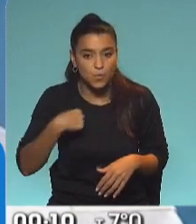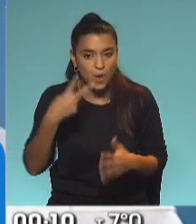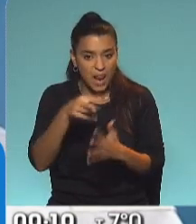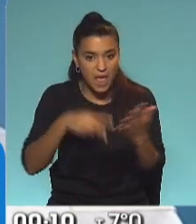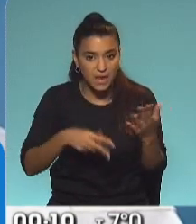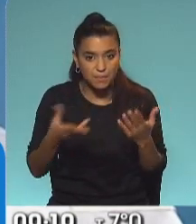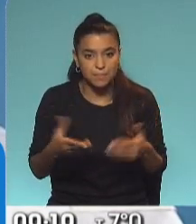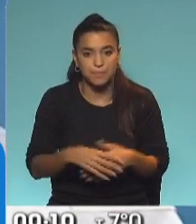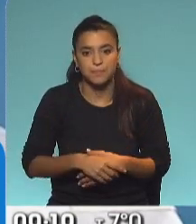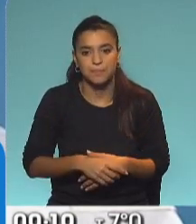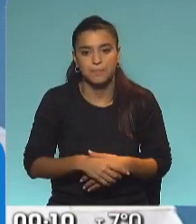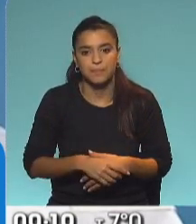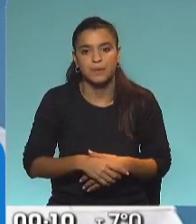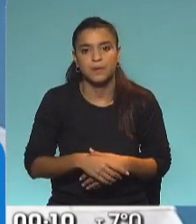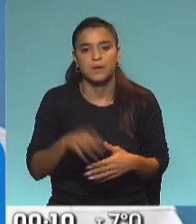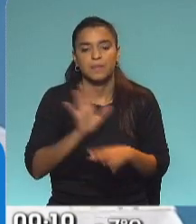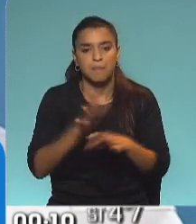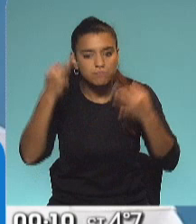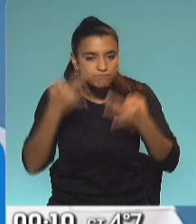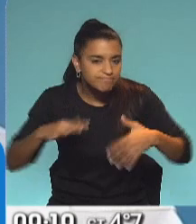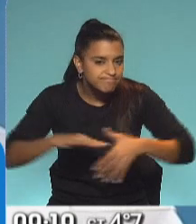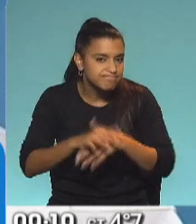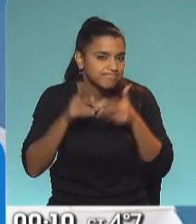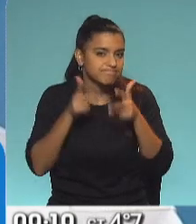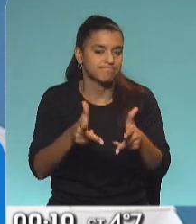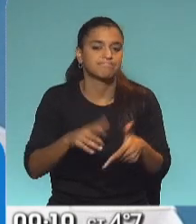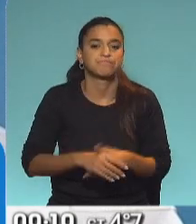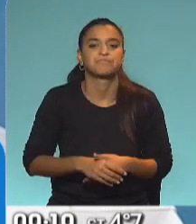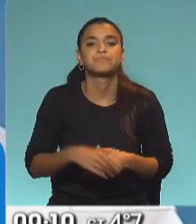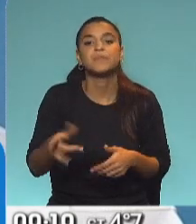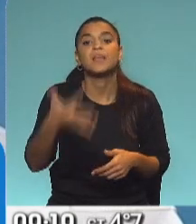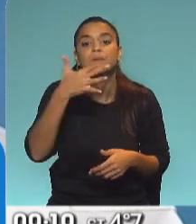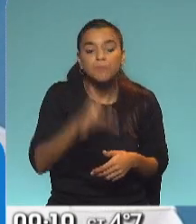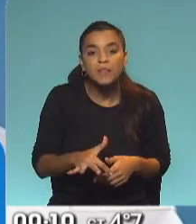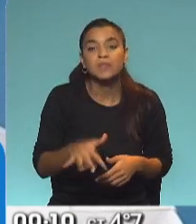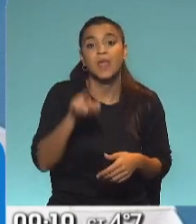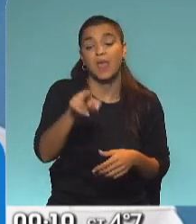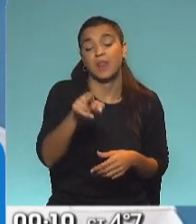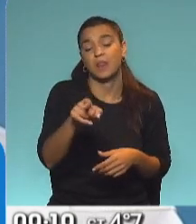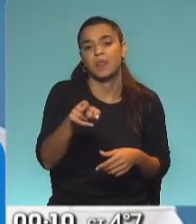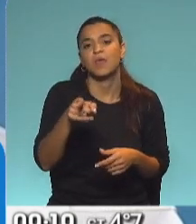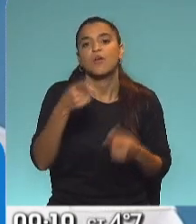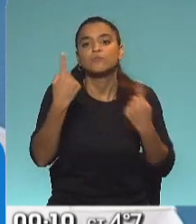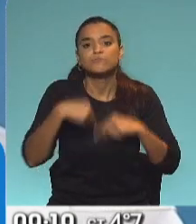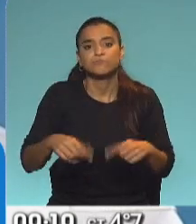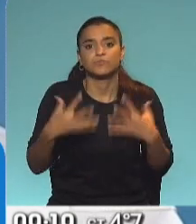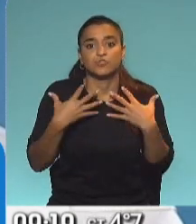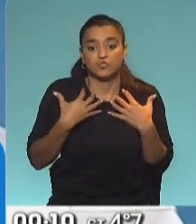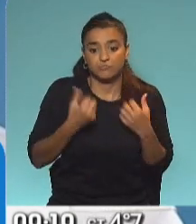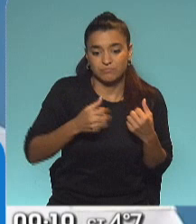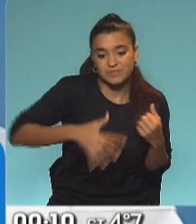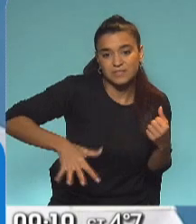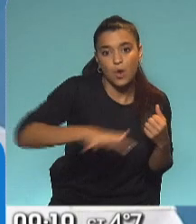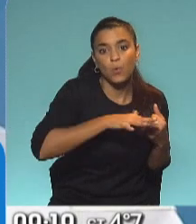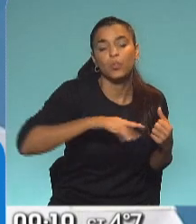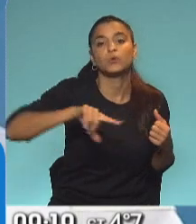leer para tratar de ser más precisa, comprender y tratar las consideraciones psicosociales y